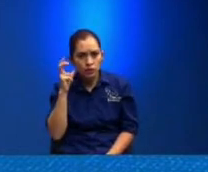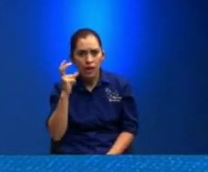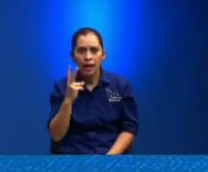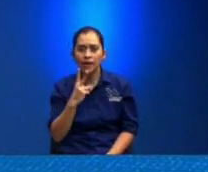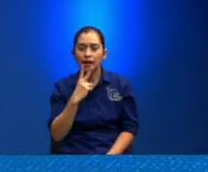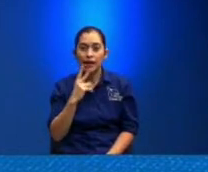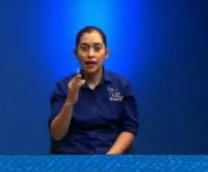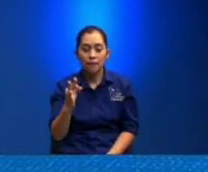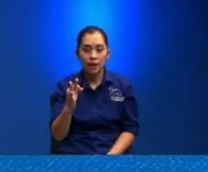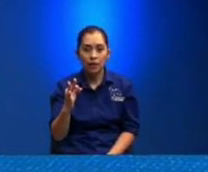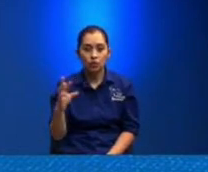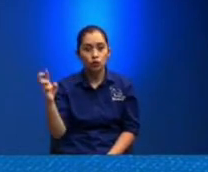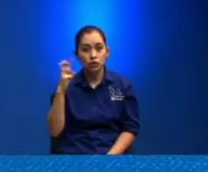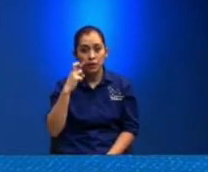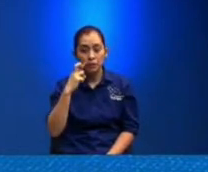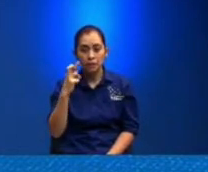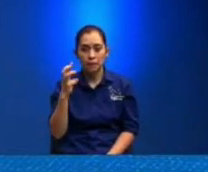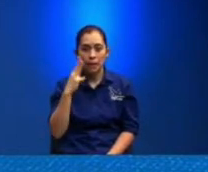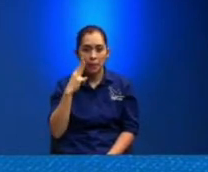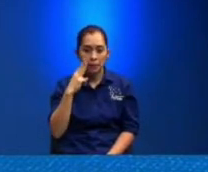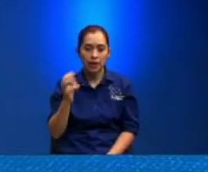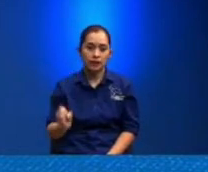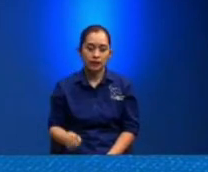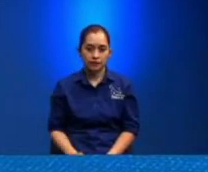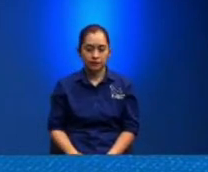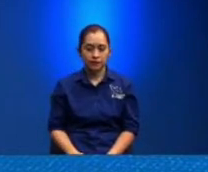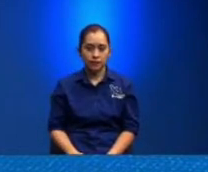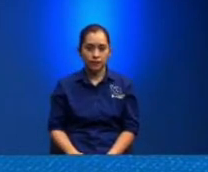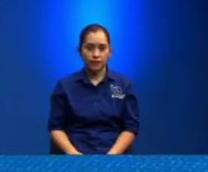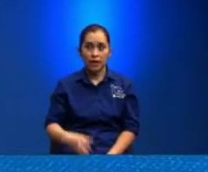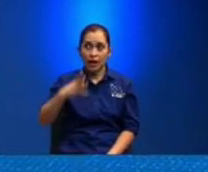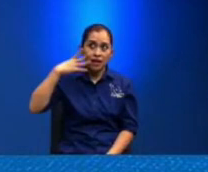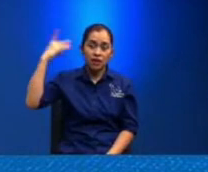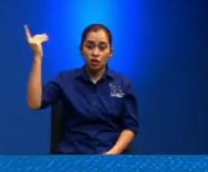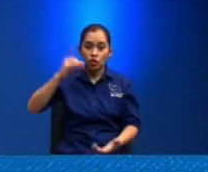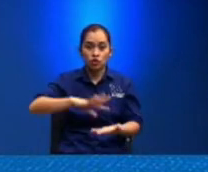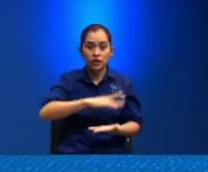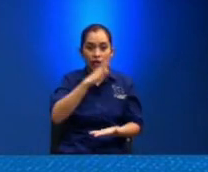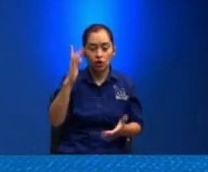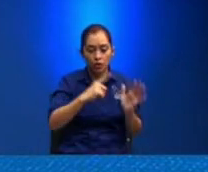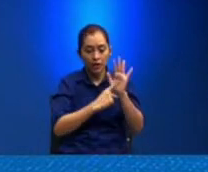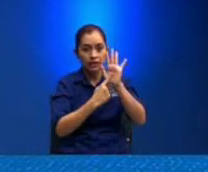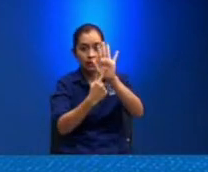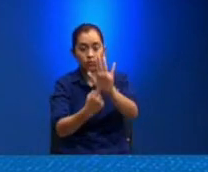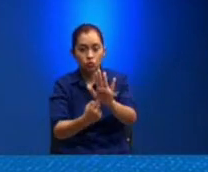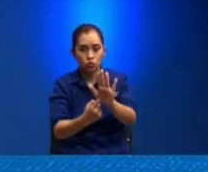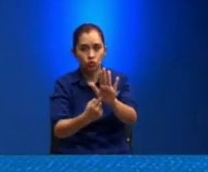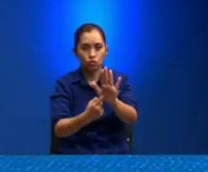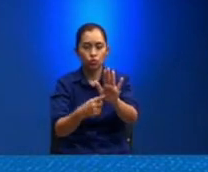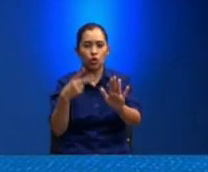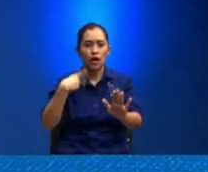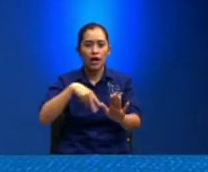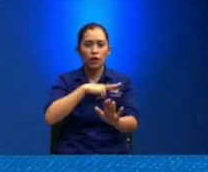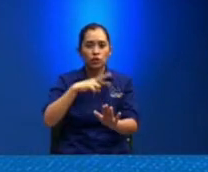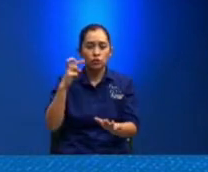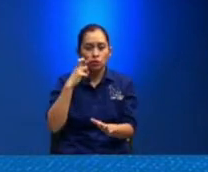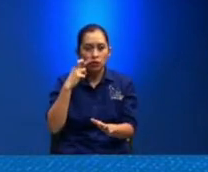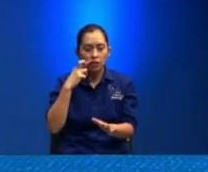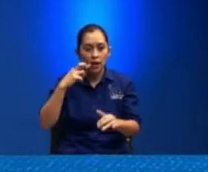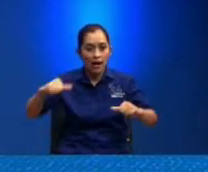el dios de gloria apareció a nuestro padre abraham cuando estaba en mesopotamia